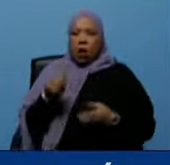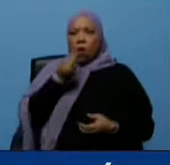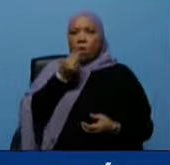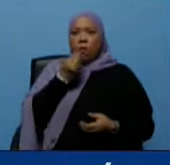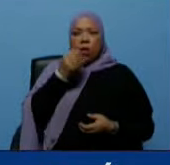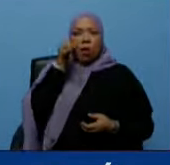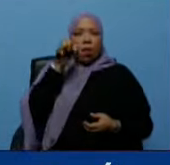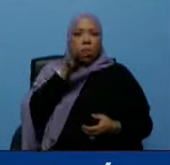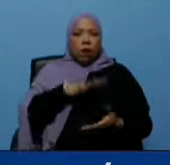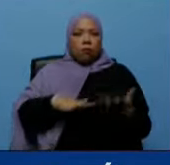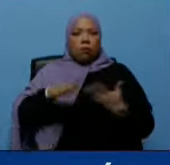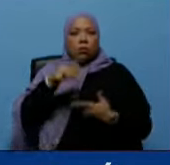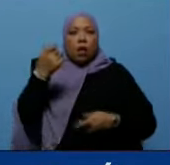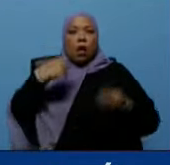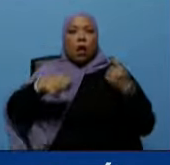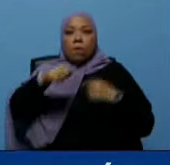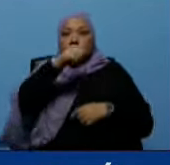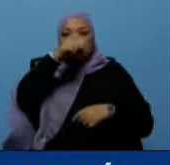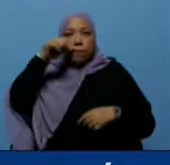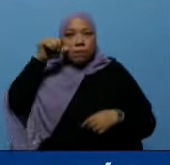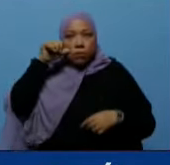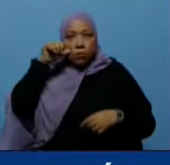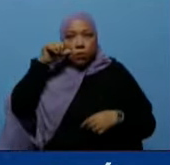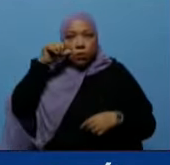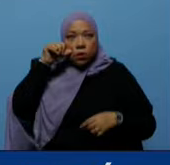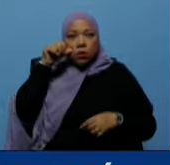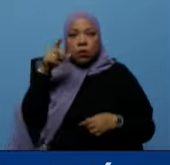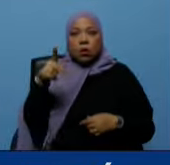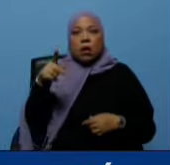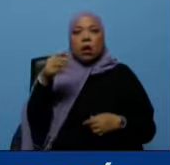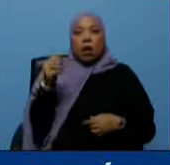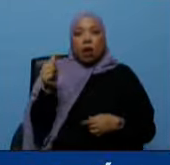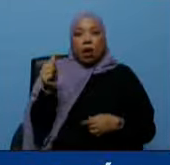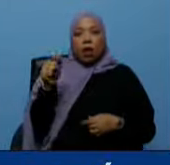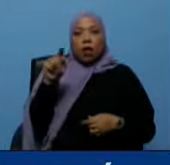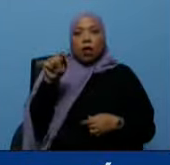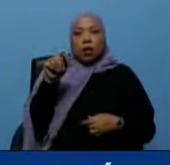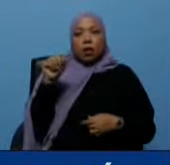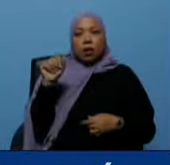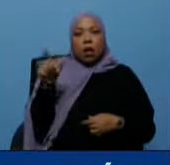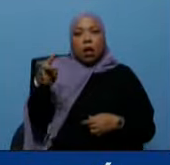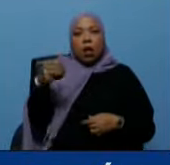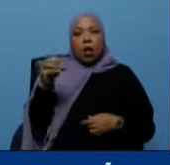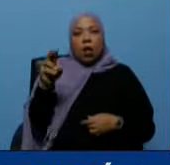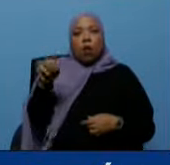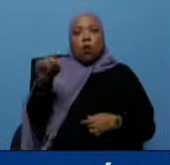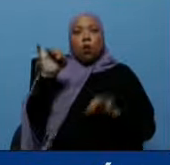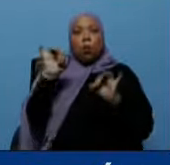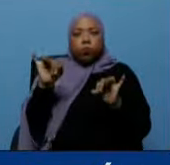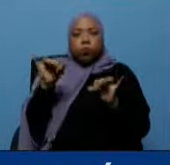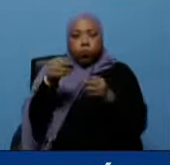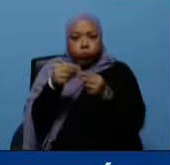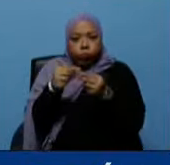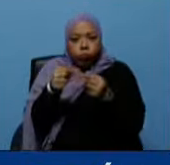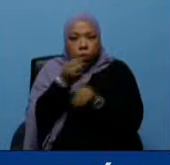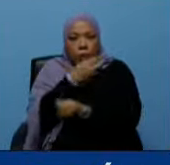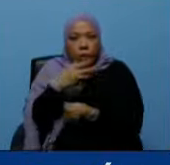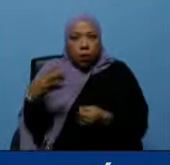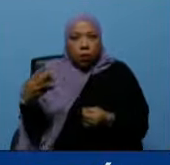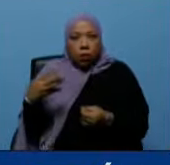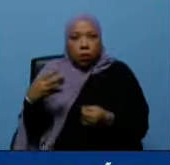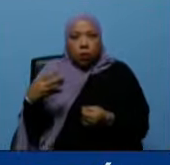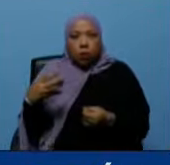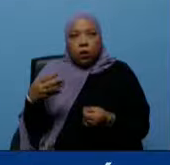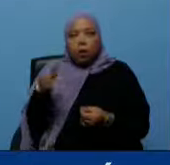Todos estaban drogados de una droga llamada Captagón. Y estaban armados y ellos creían que habían tomado el poder,